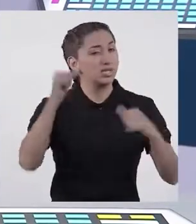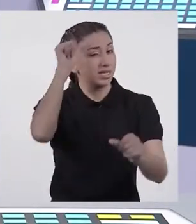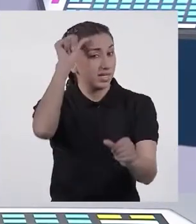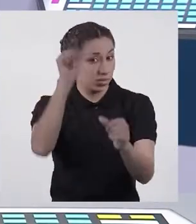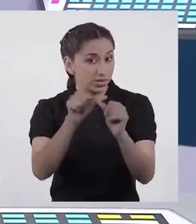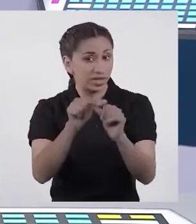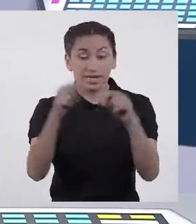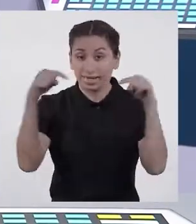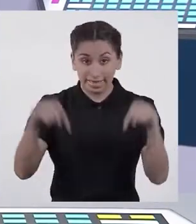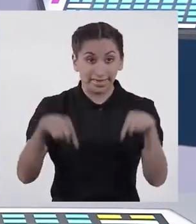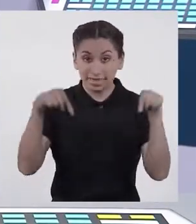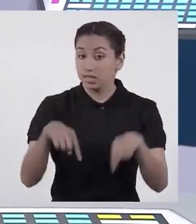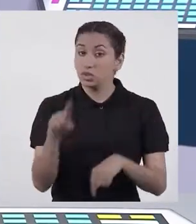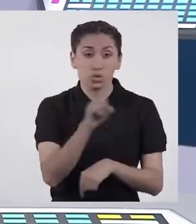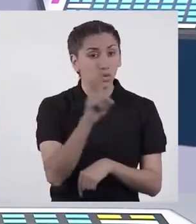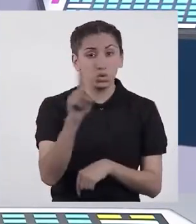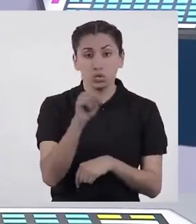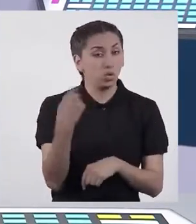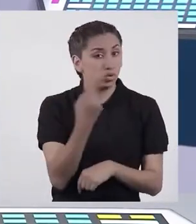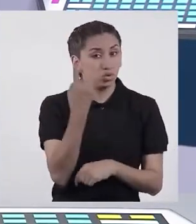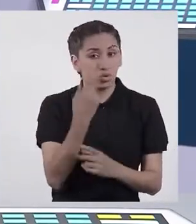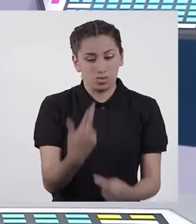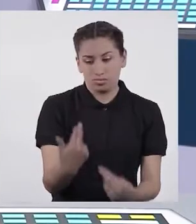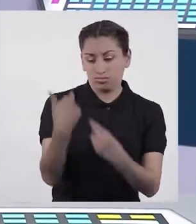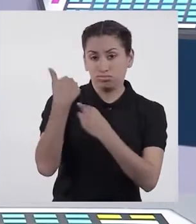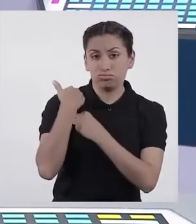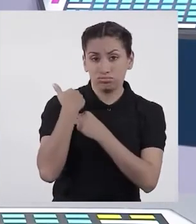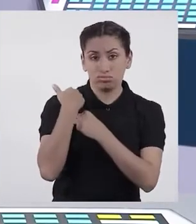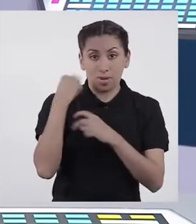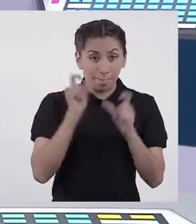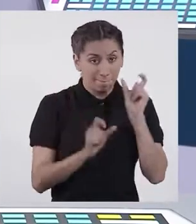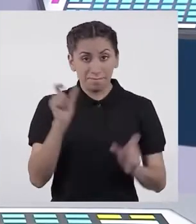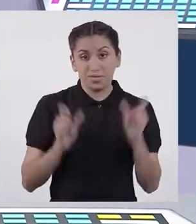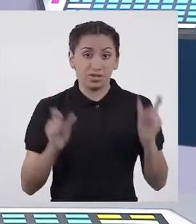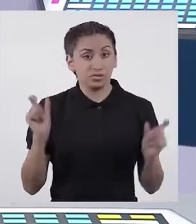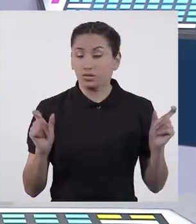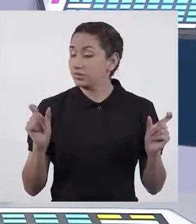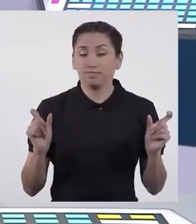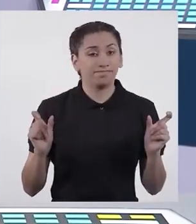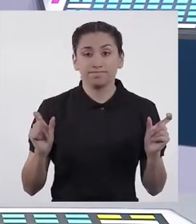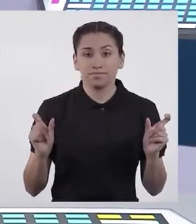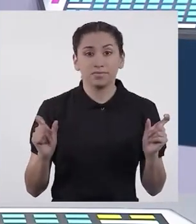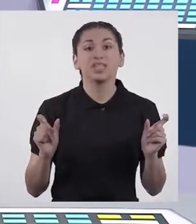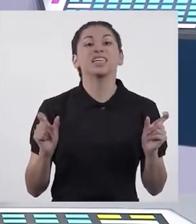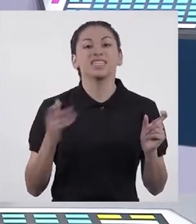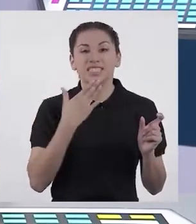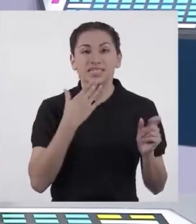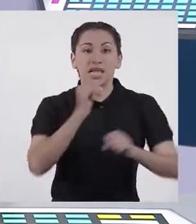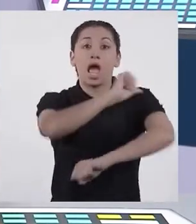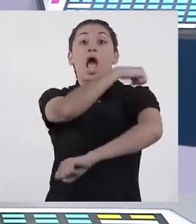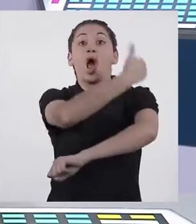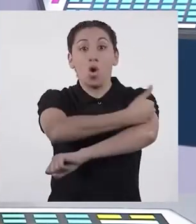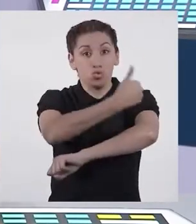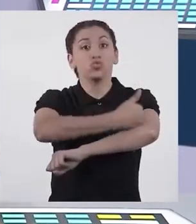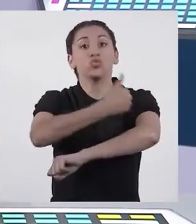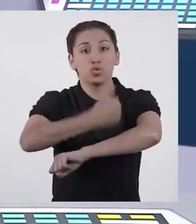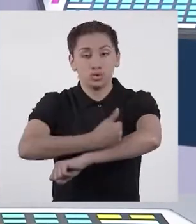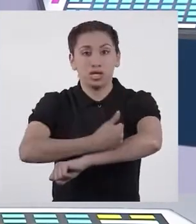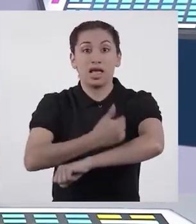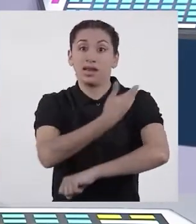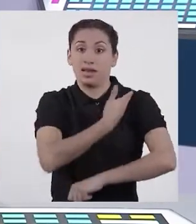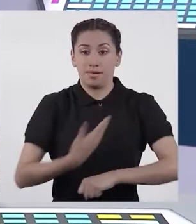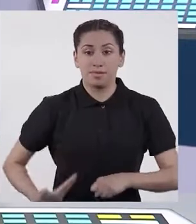recordar que esto no es solo responsabilidad de los ciudadanos, sino de las autoridades y